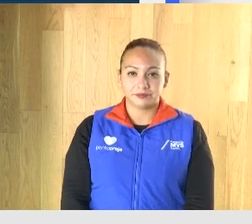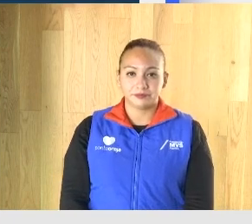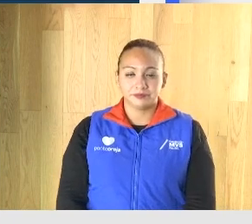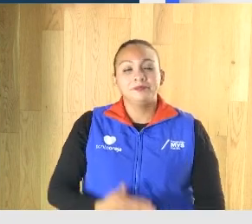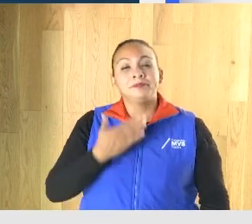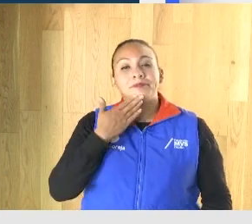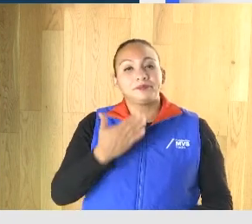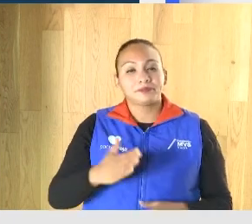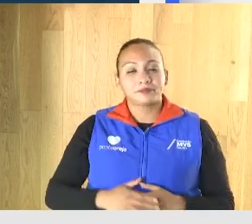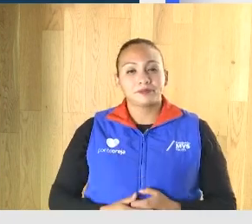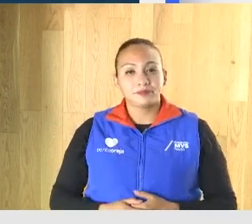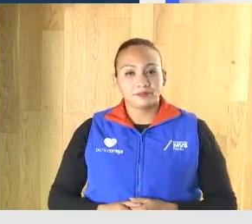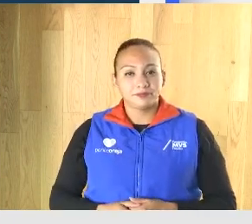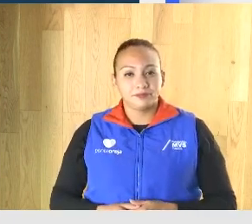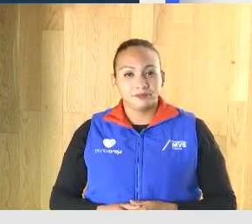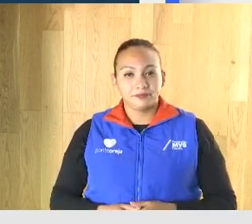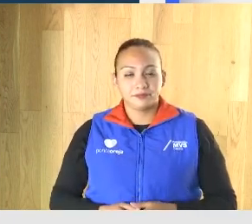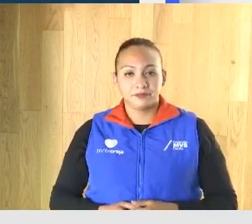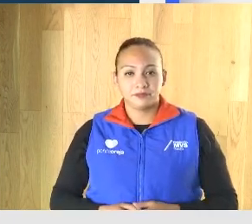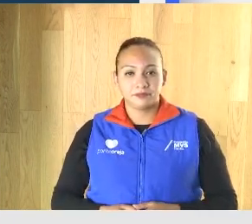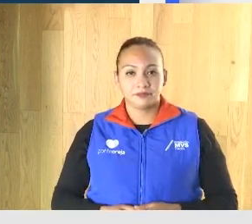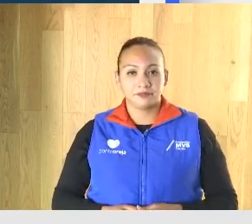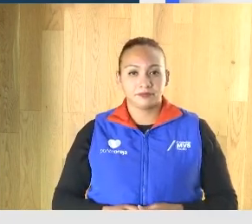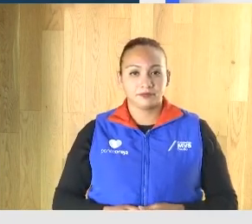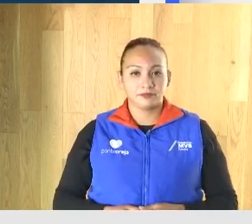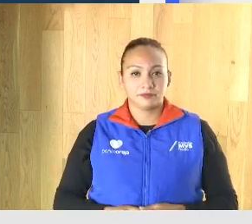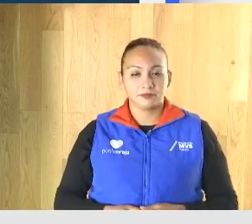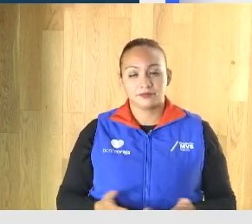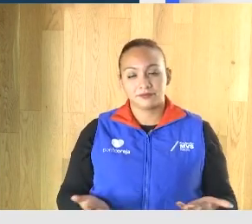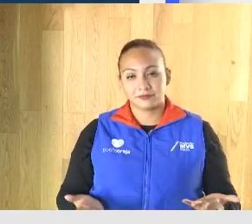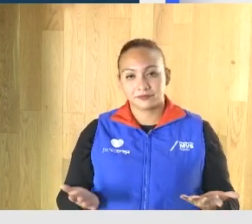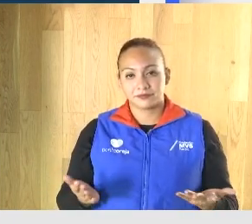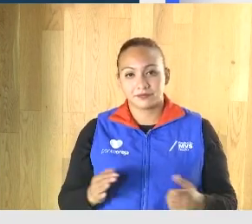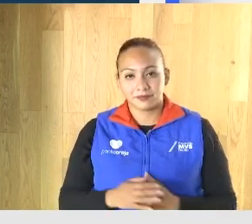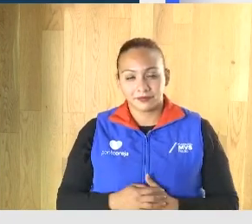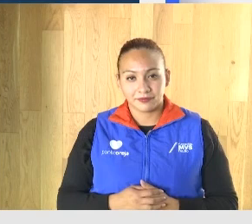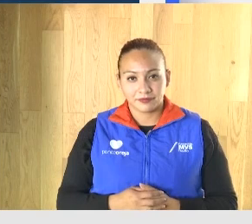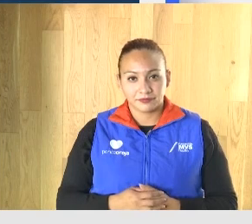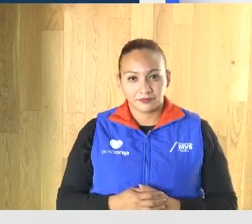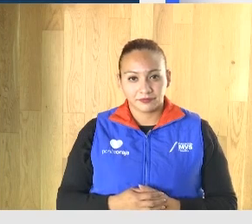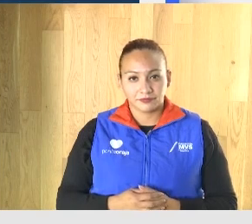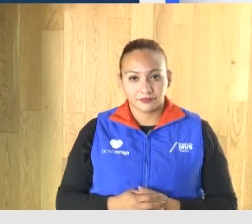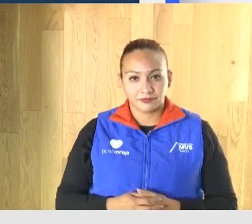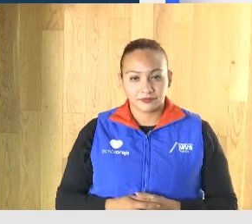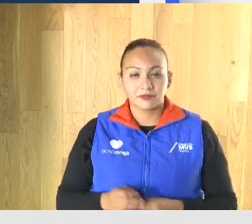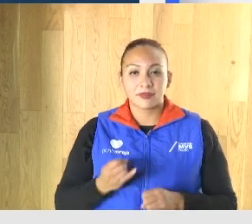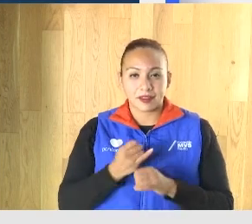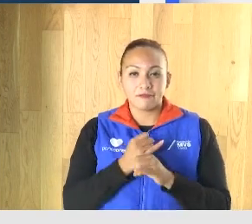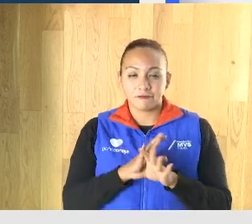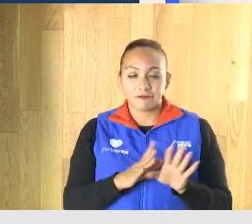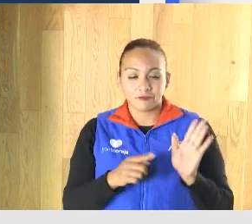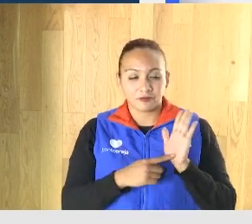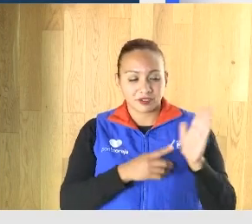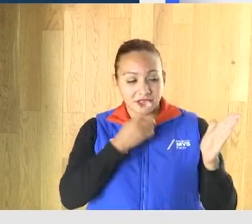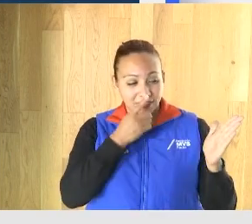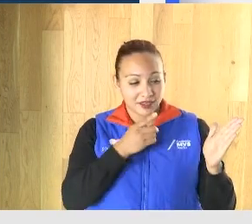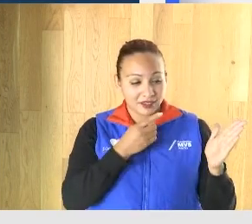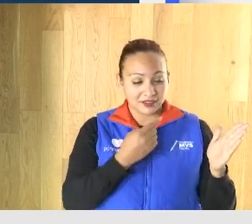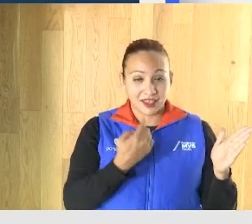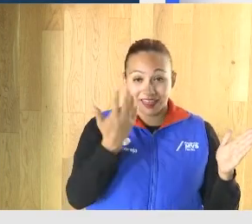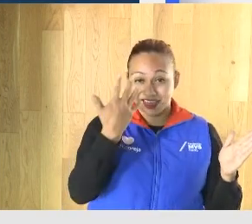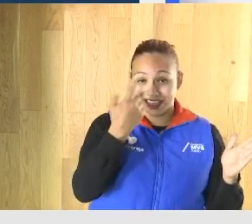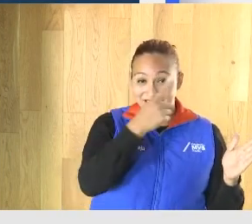Y bueno, simplemente, desgraciadamente a día de hoy, según este informe de Standard & Poor's, 12 de cada